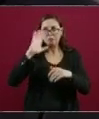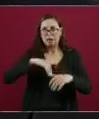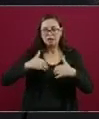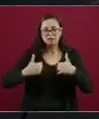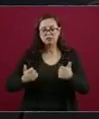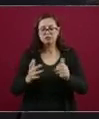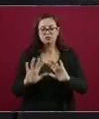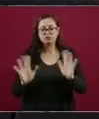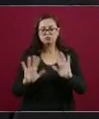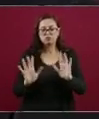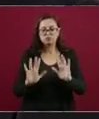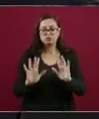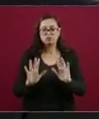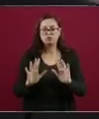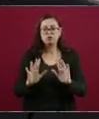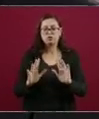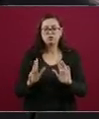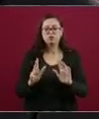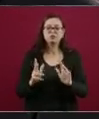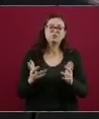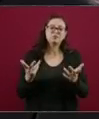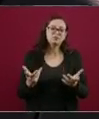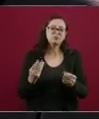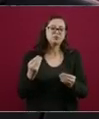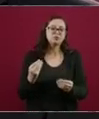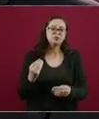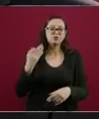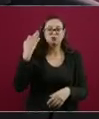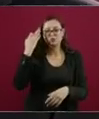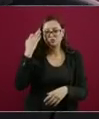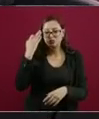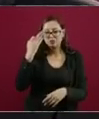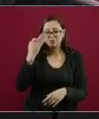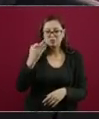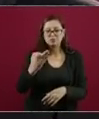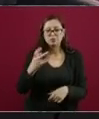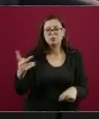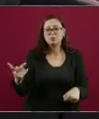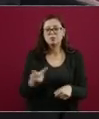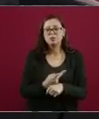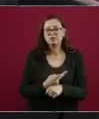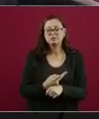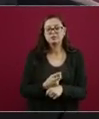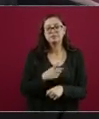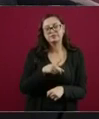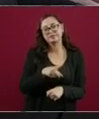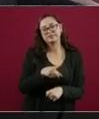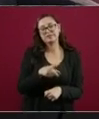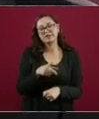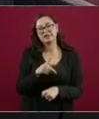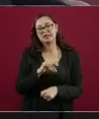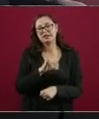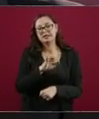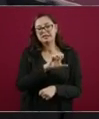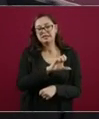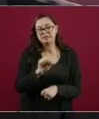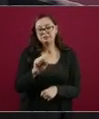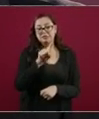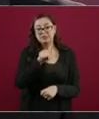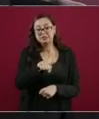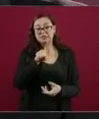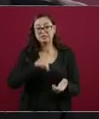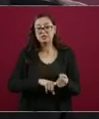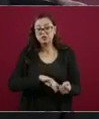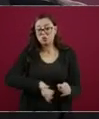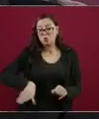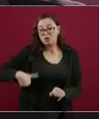que se llevó a cabo durante mucho tiempo en el seguro social de las guarderías